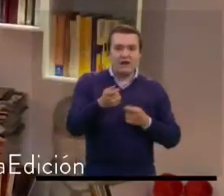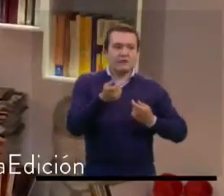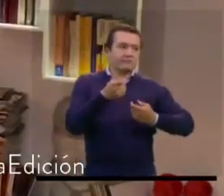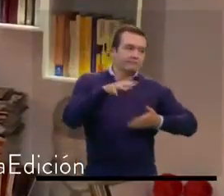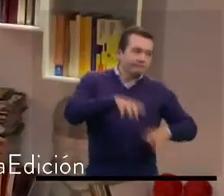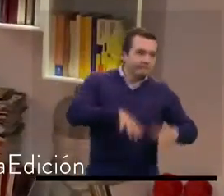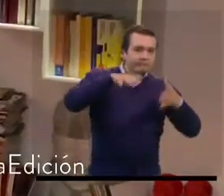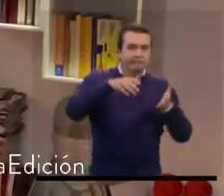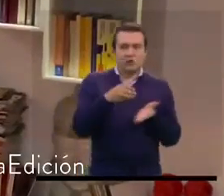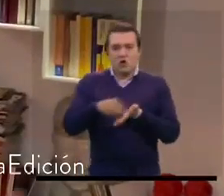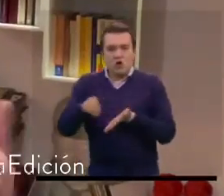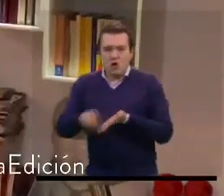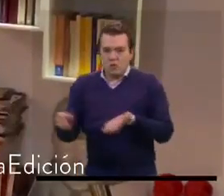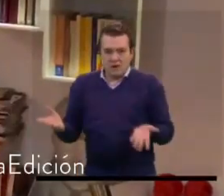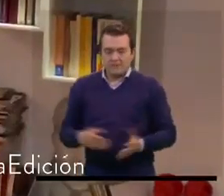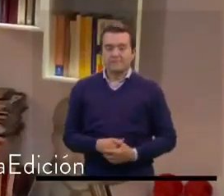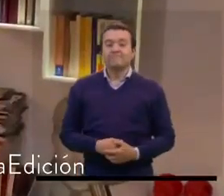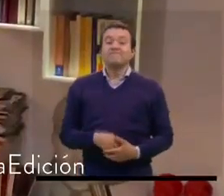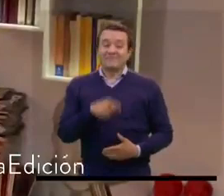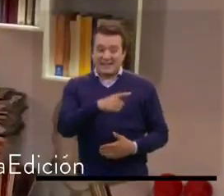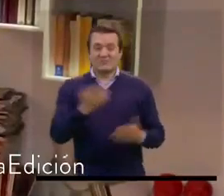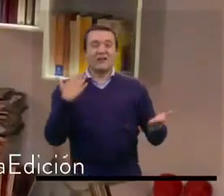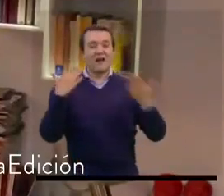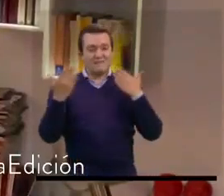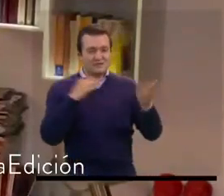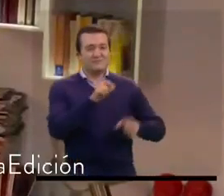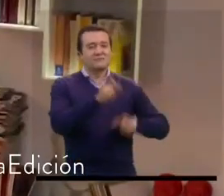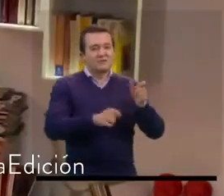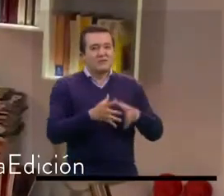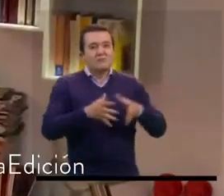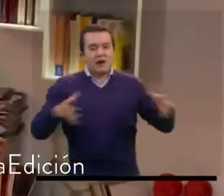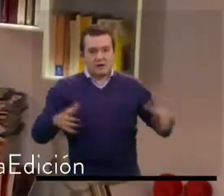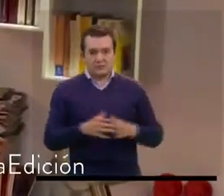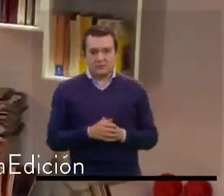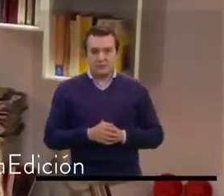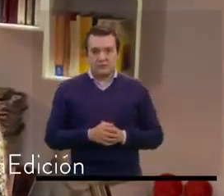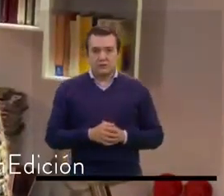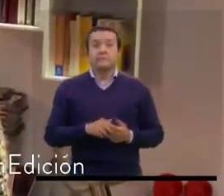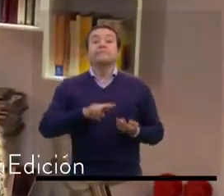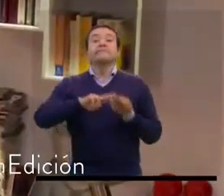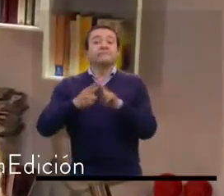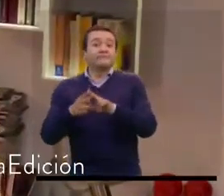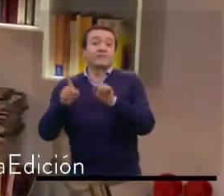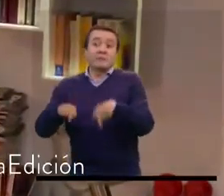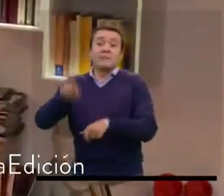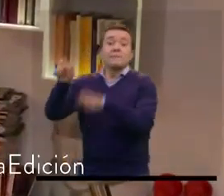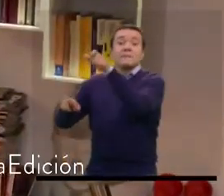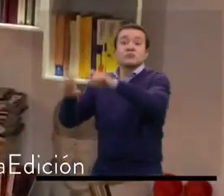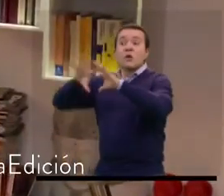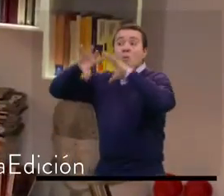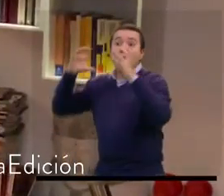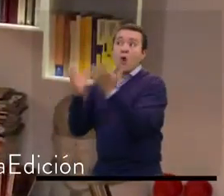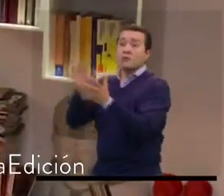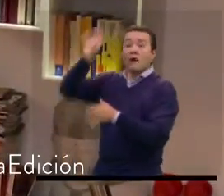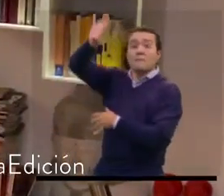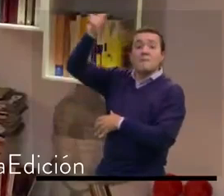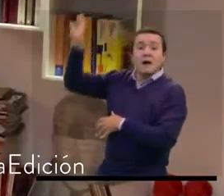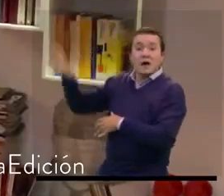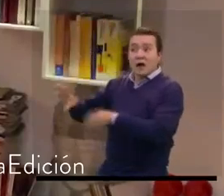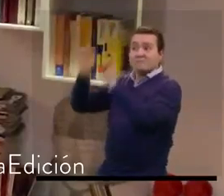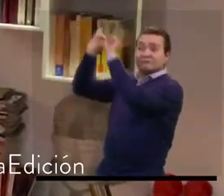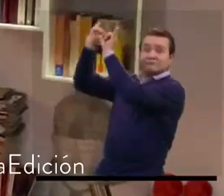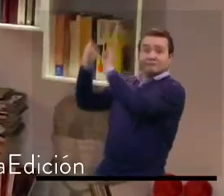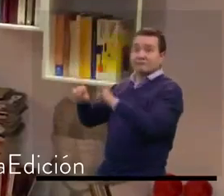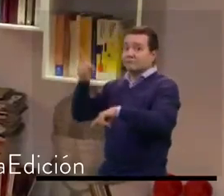Ese es el drama de muchos campesinos y este, el de cientos de colombianos que siguen parados en el exterior sin poder regresar a Colombia en medio de esta